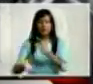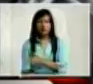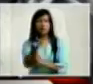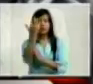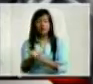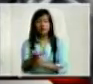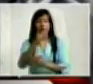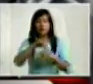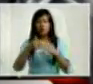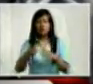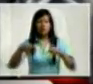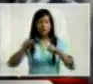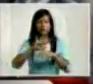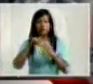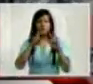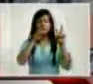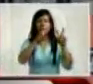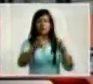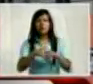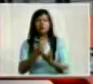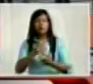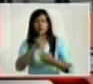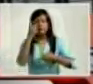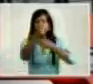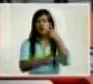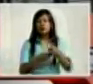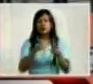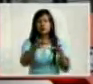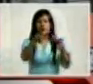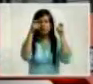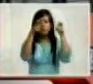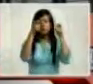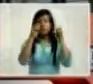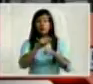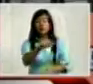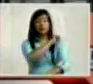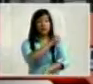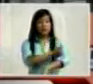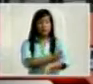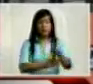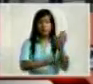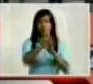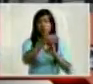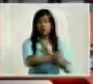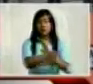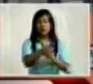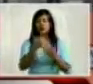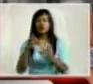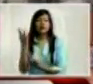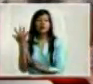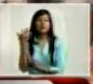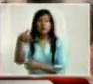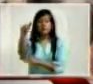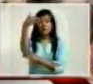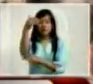estos motorizados para que cumplan diversas labores. Morales fue recibido en esa fábrica por los altos ejecutivos y los trabajadores que portaban banderas de Bolivia y